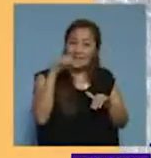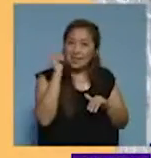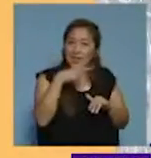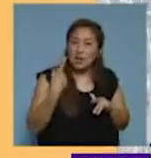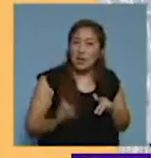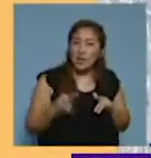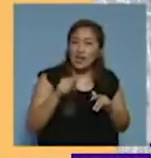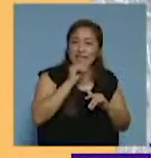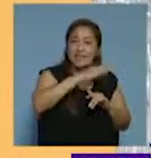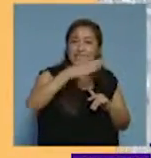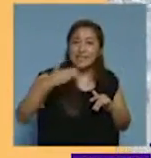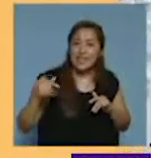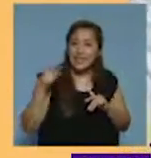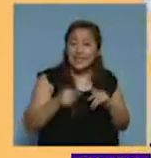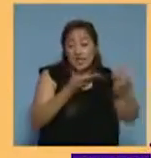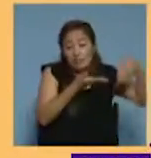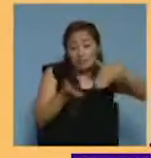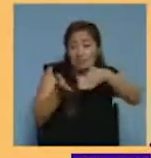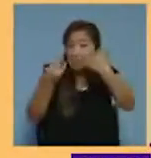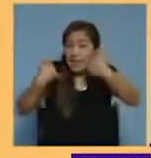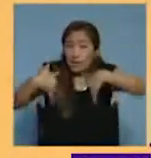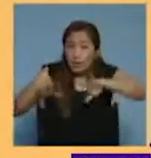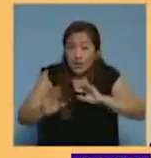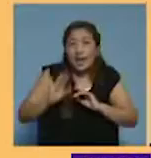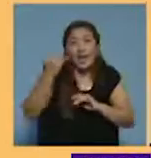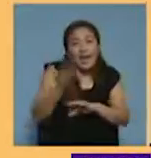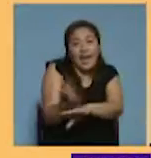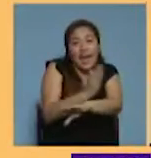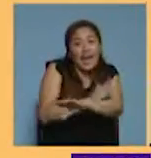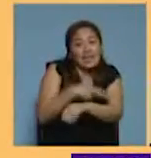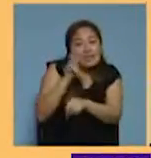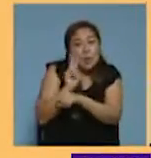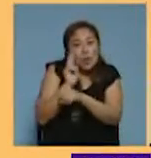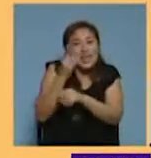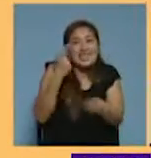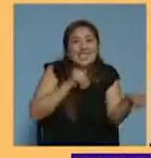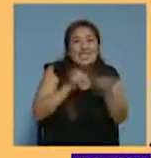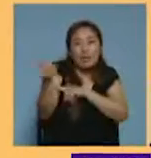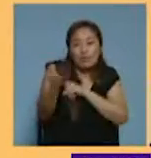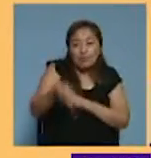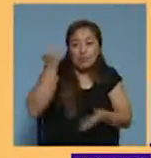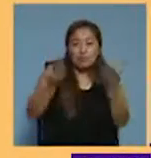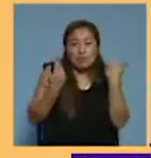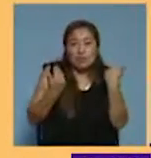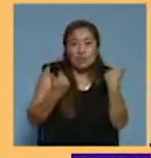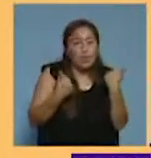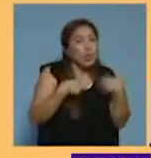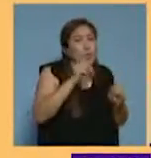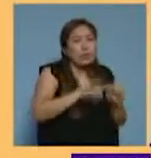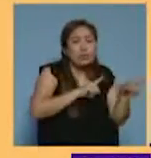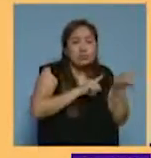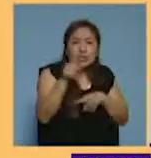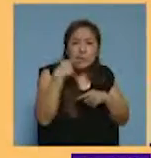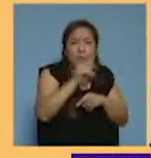el río es el desagüe natural deben tomar las precauciones inmediatamente porque crece de repente y